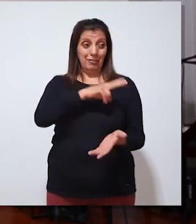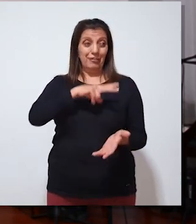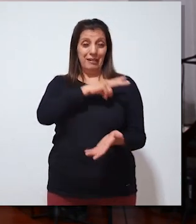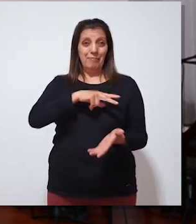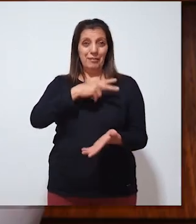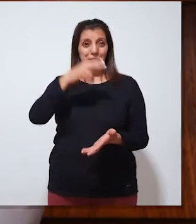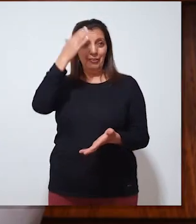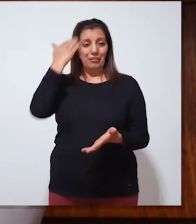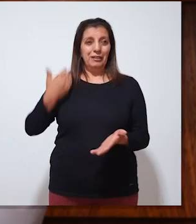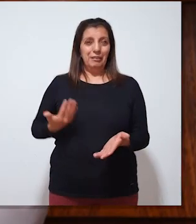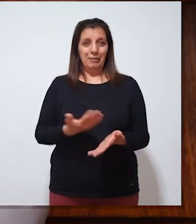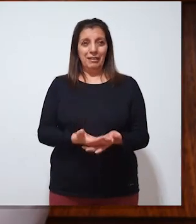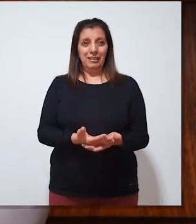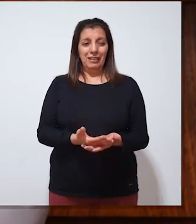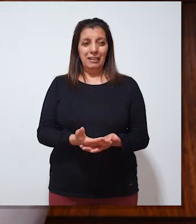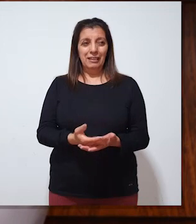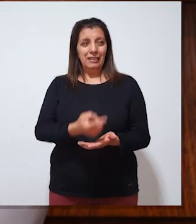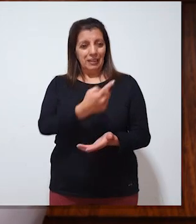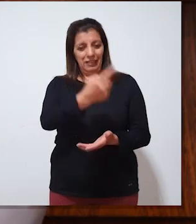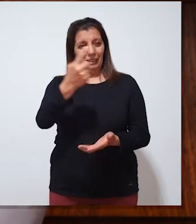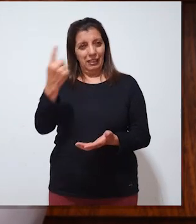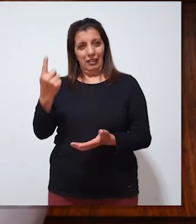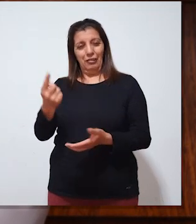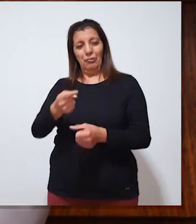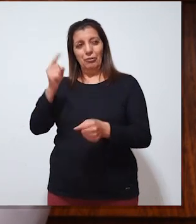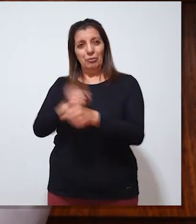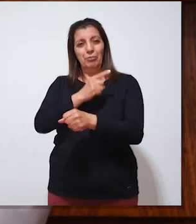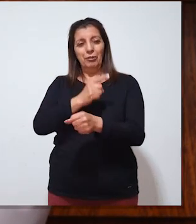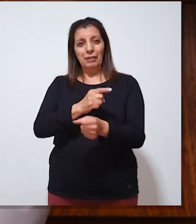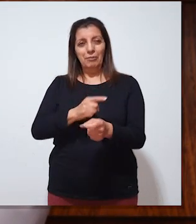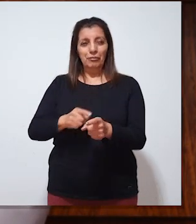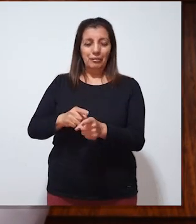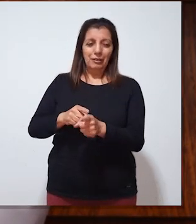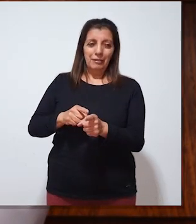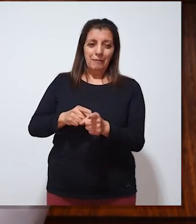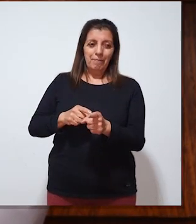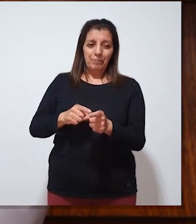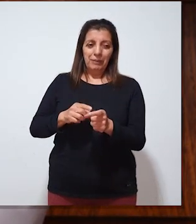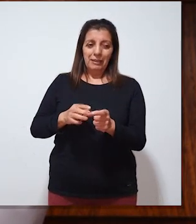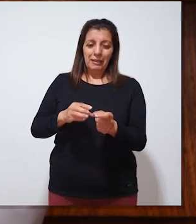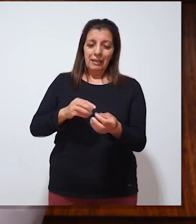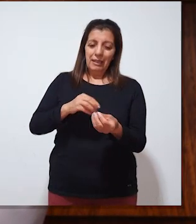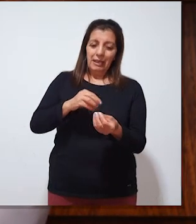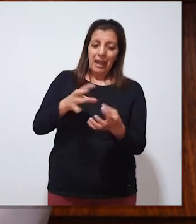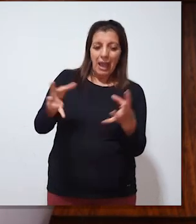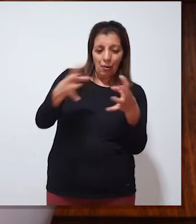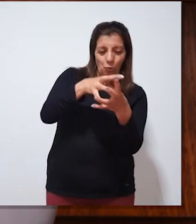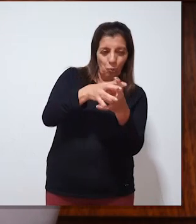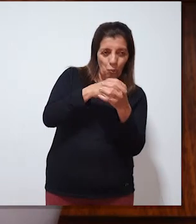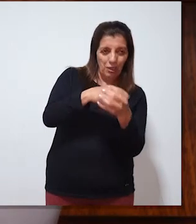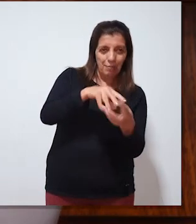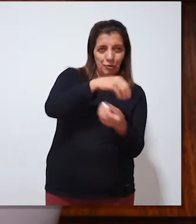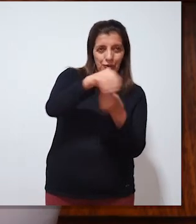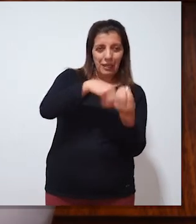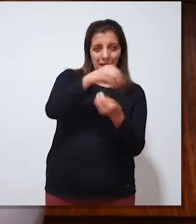tierra, para que nosotros podamos seguir construyendo cada día la familia del Padre y una